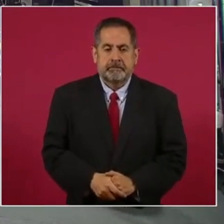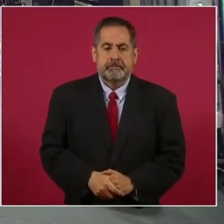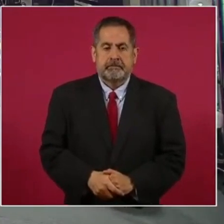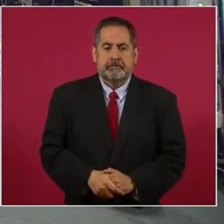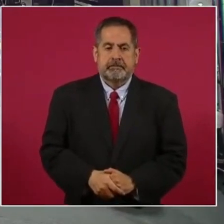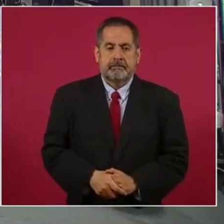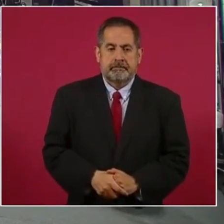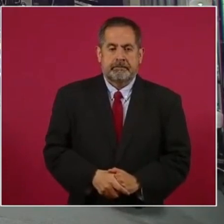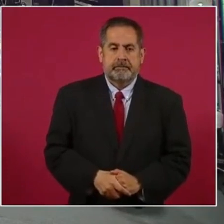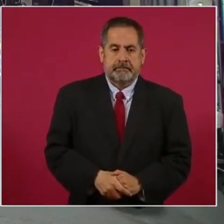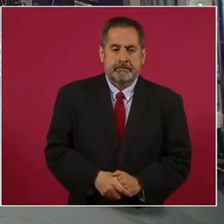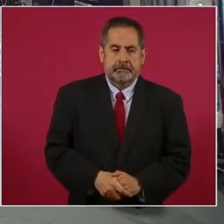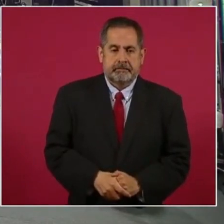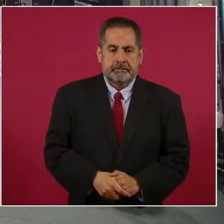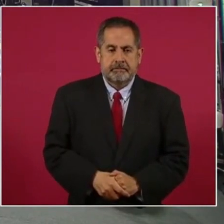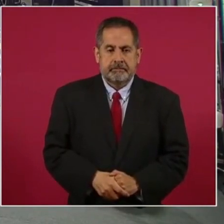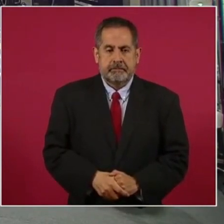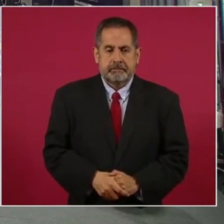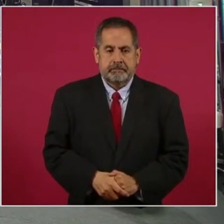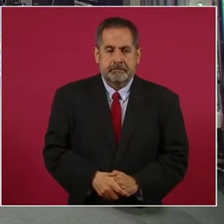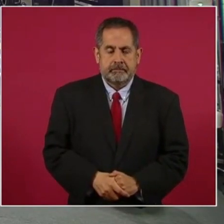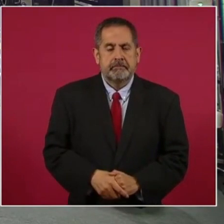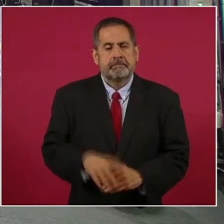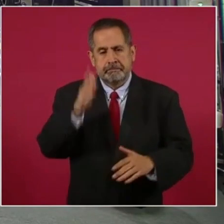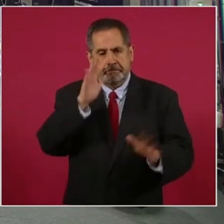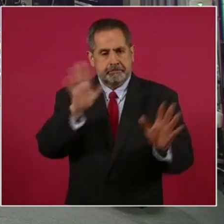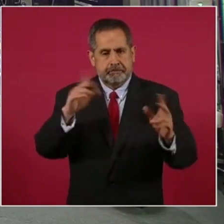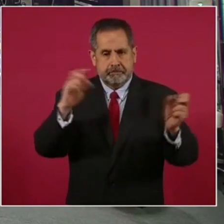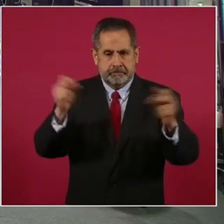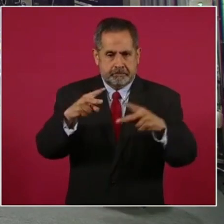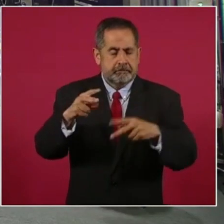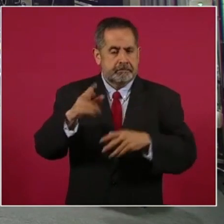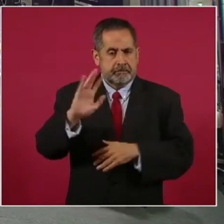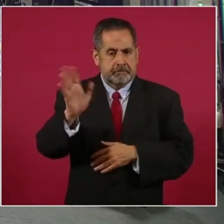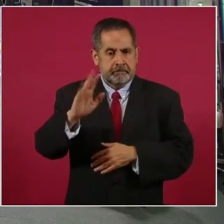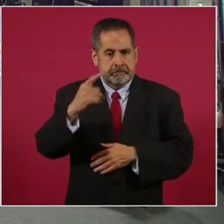Bueno, pues nos vemos para